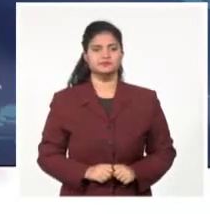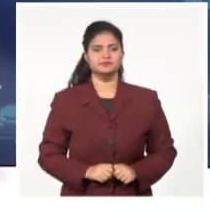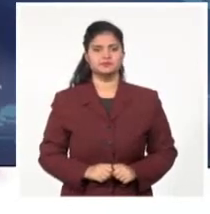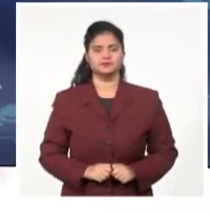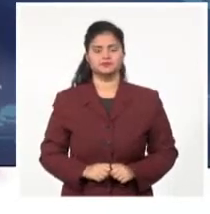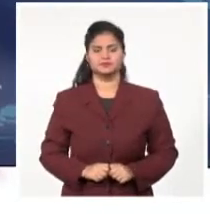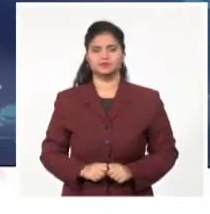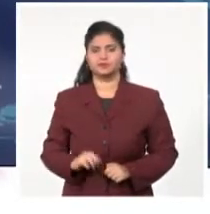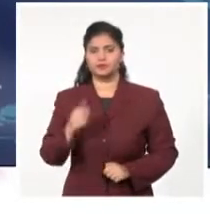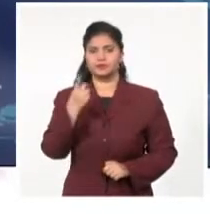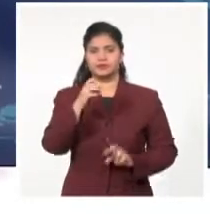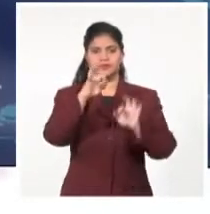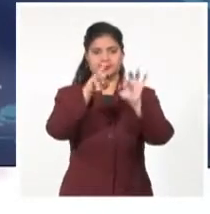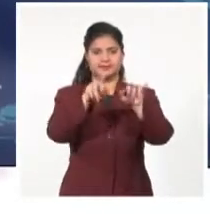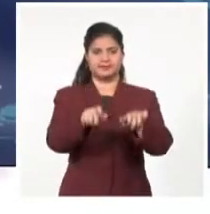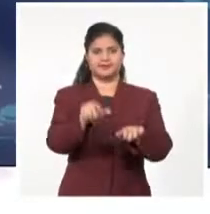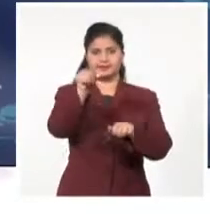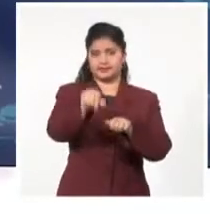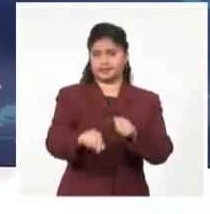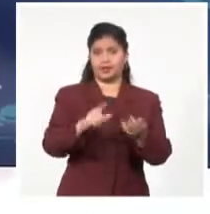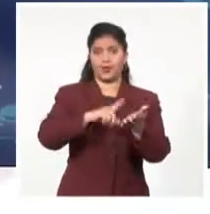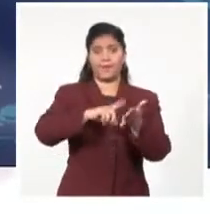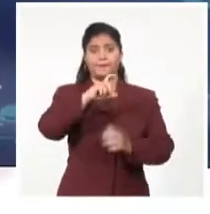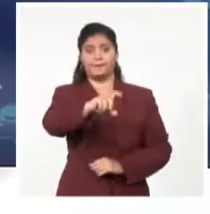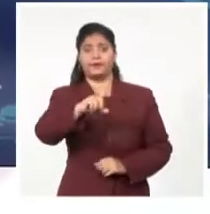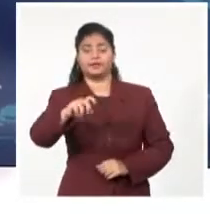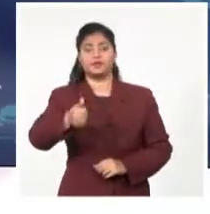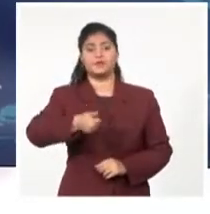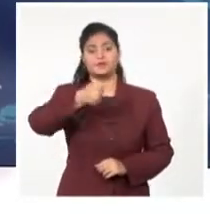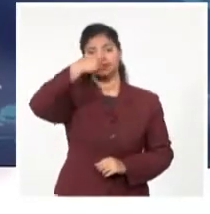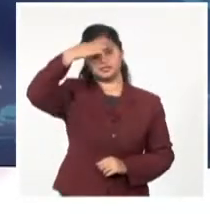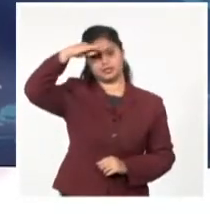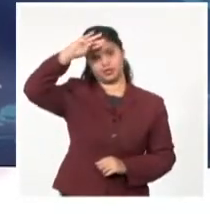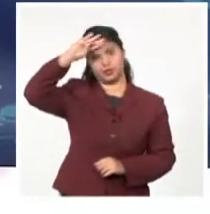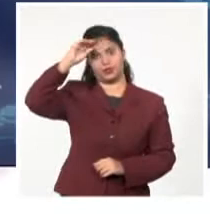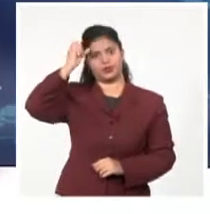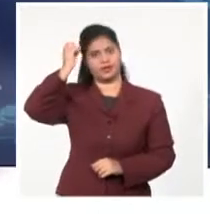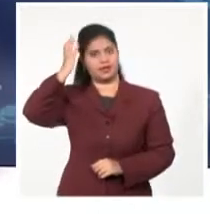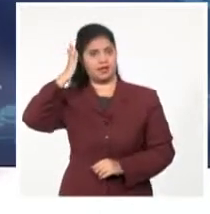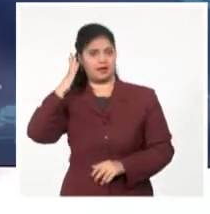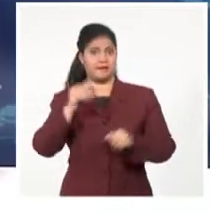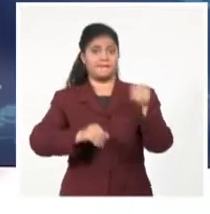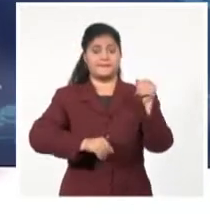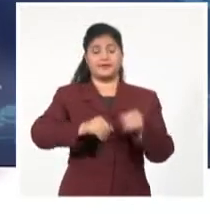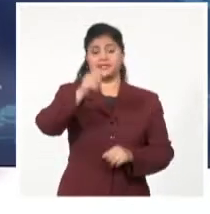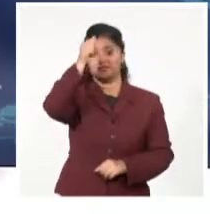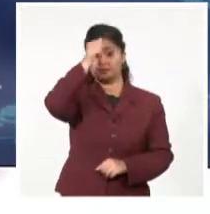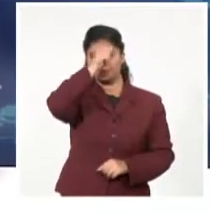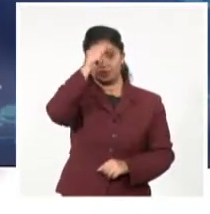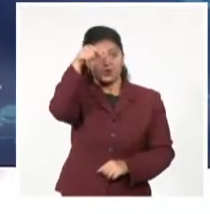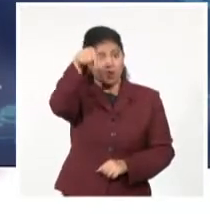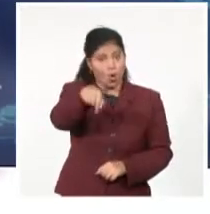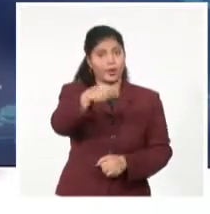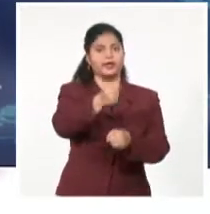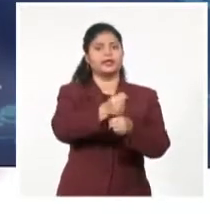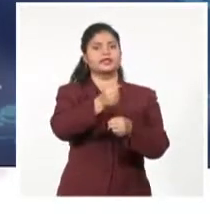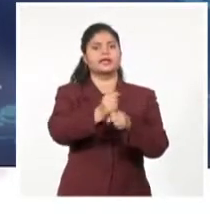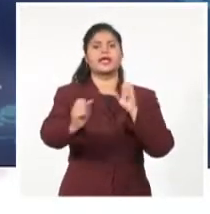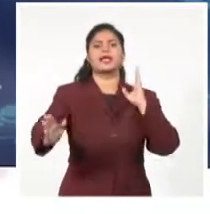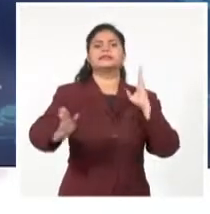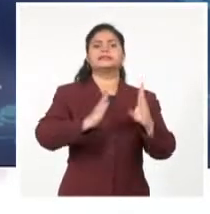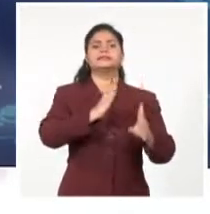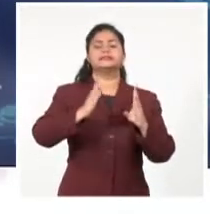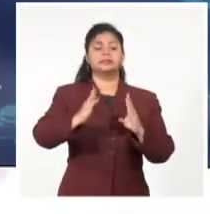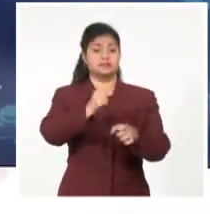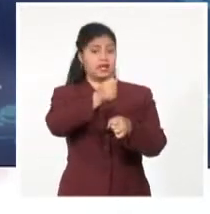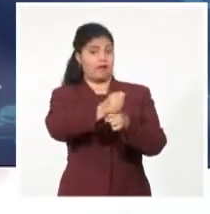Secretario del Partido Comunista de Cuba y presidente de la República, Miguel Díaz-Canel Bermúdez, participó este domingo en una jornada de trabajo voluntario como